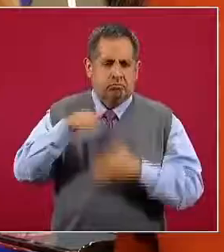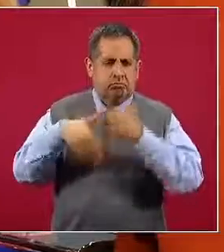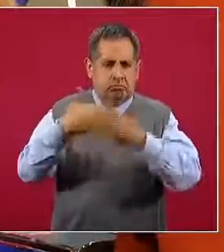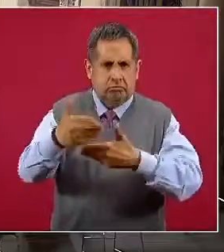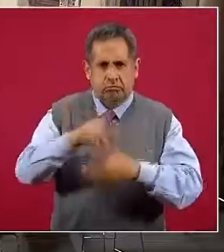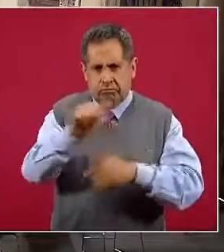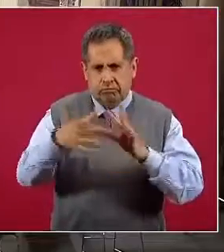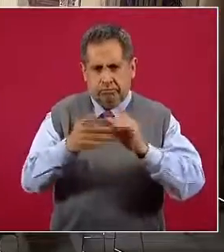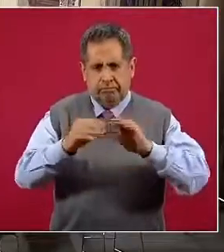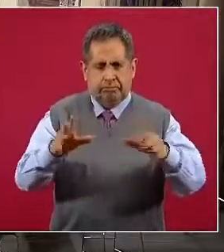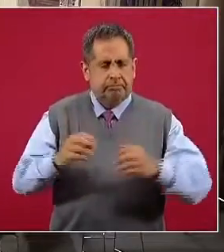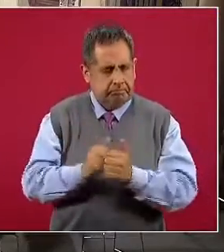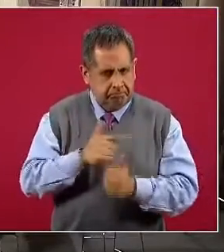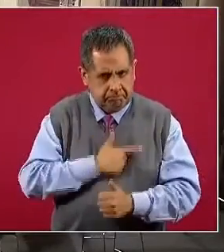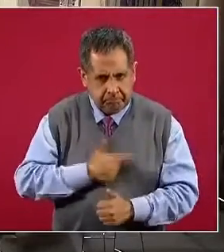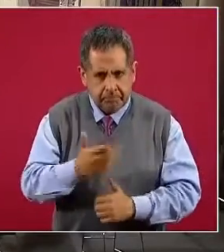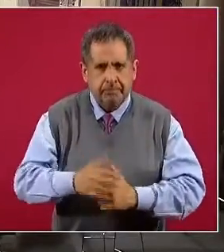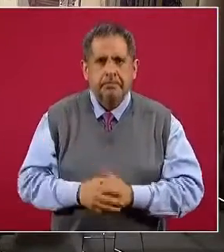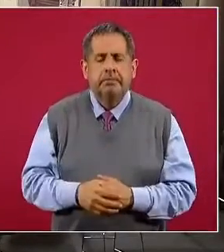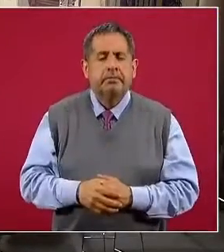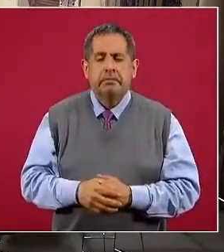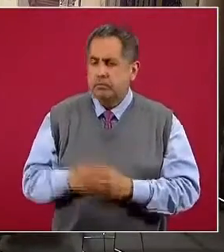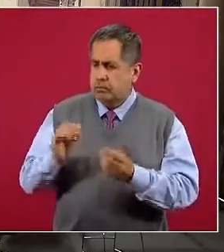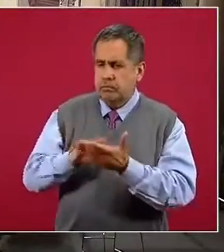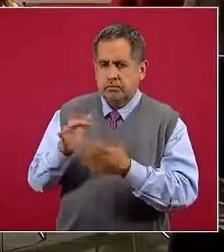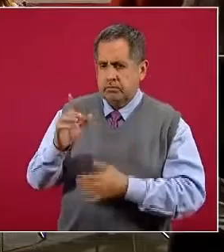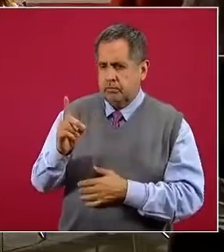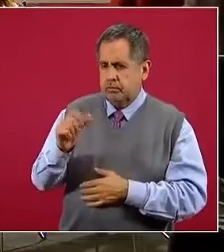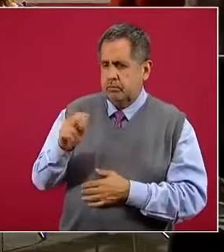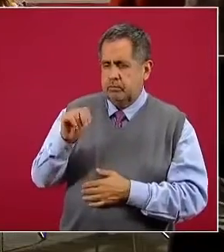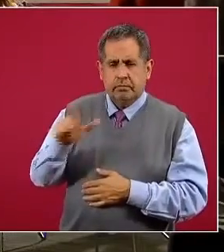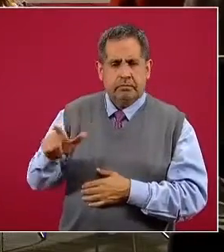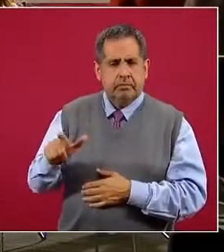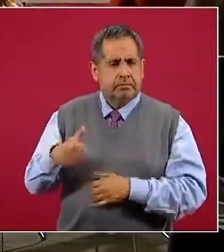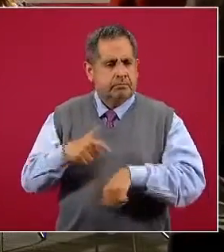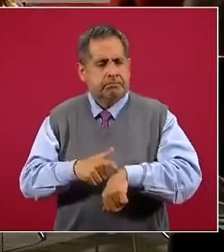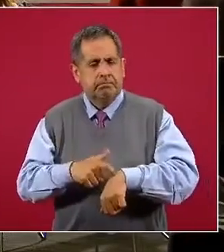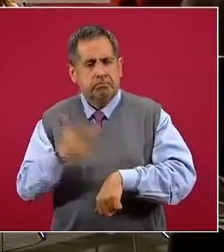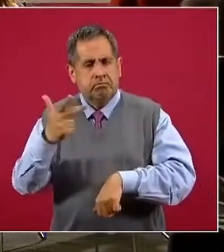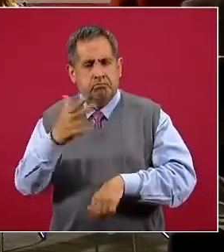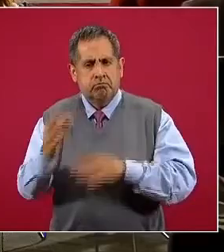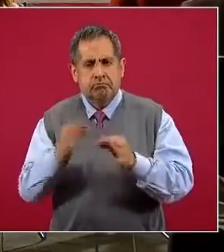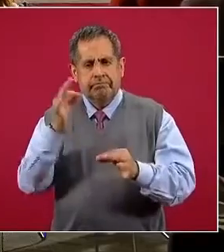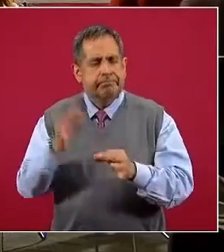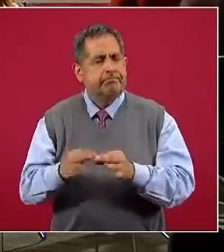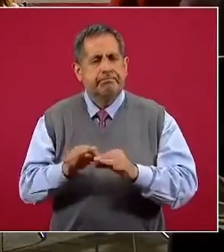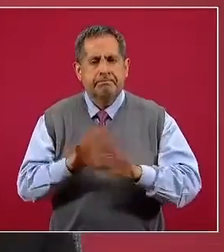Muchas gracias. Correcto, con mucho gusto. Muchas gracias, Daniel Blancas, de Crónica. Son las 20 horas en